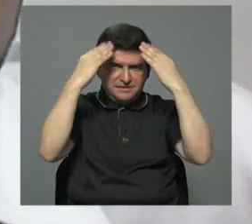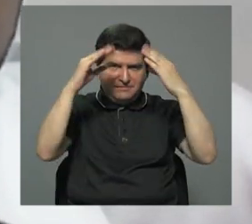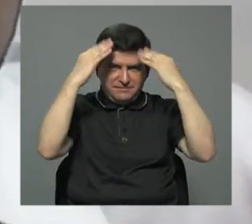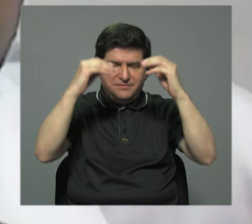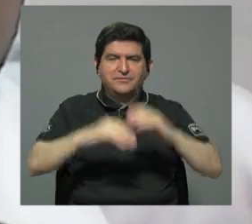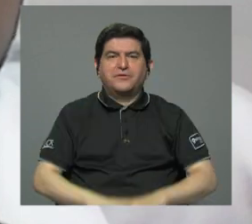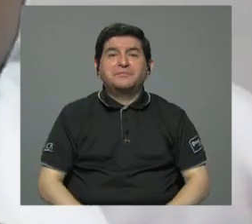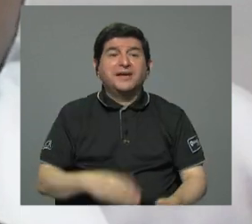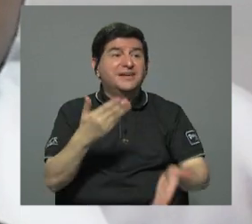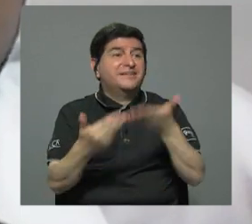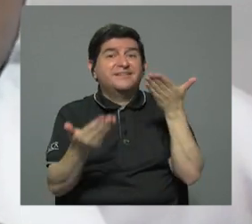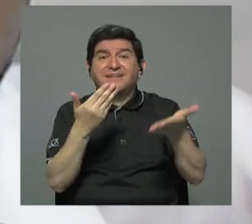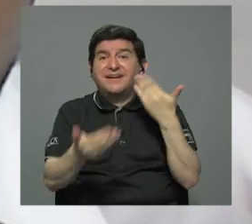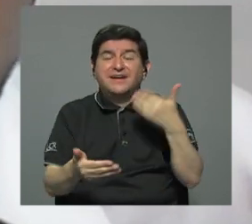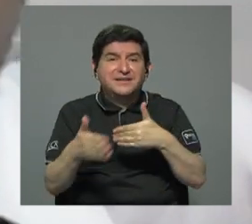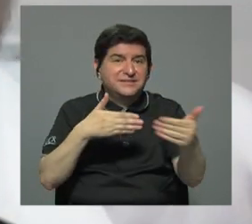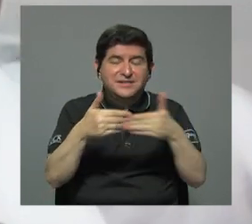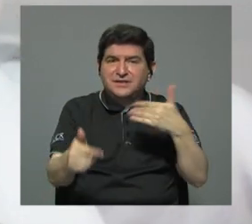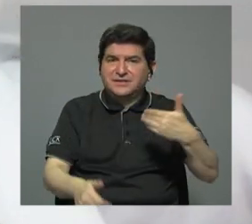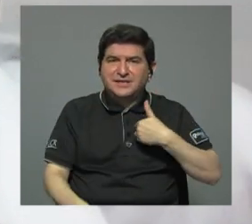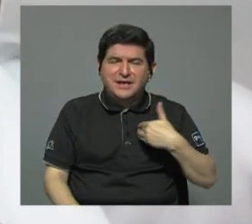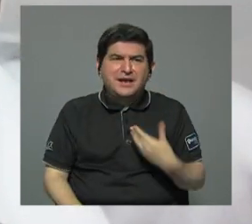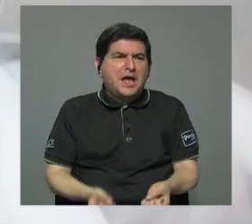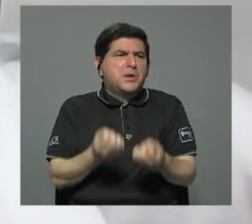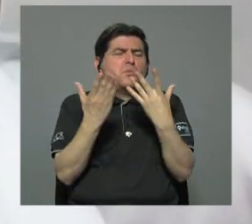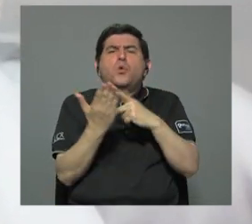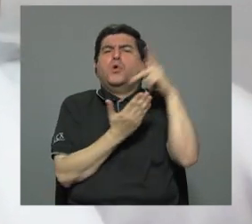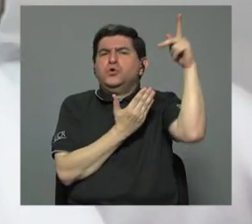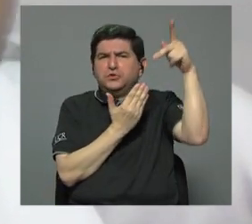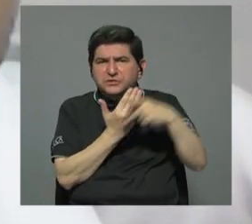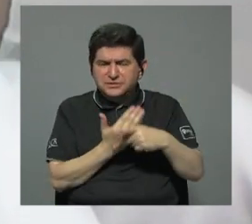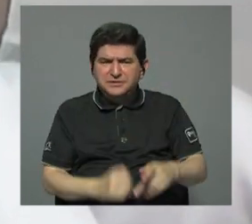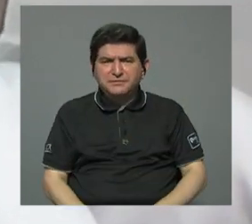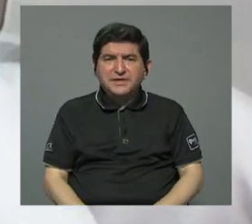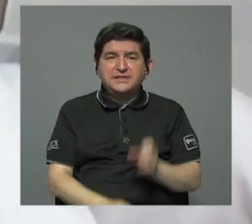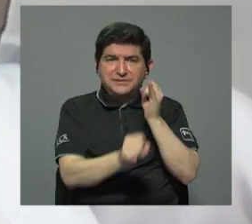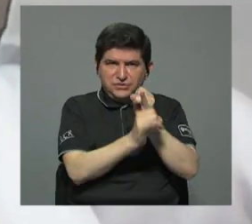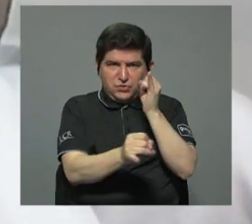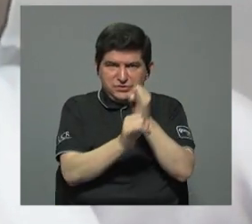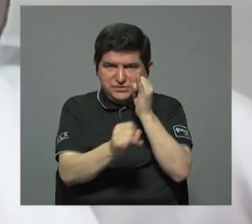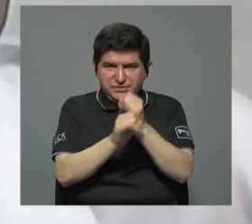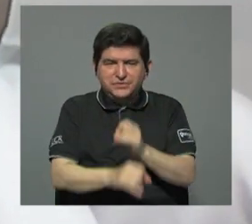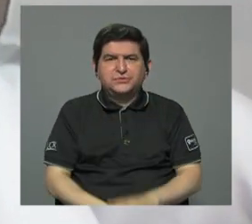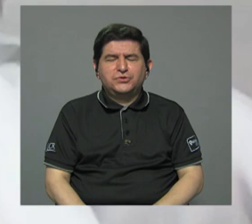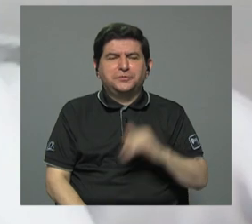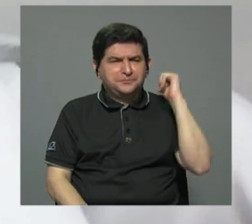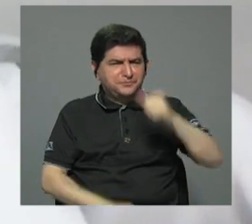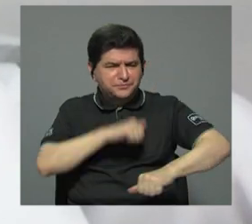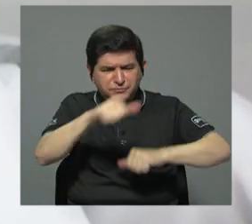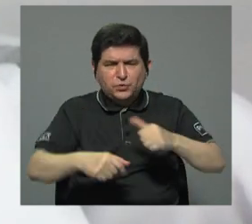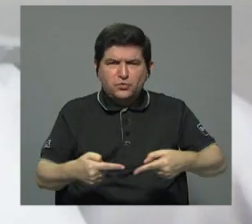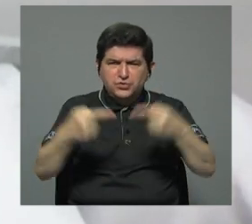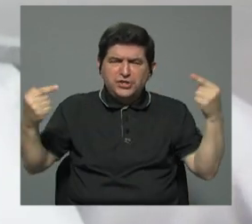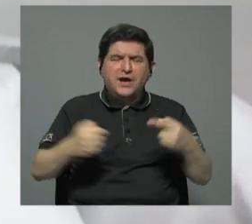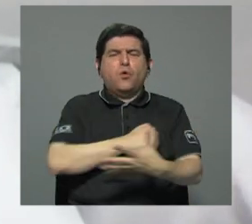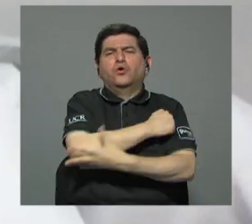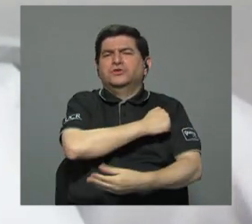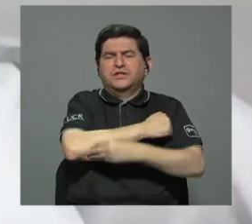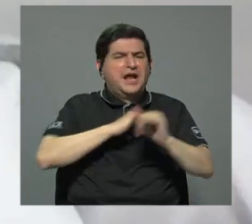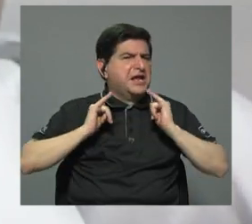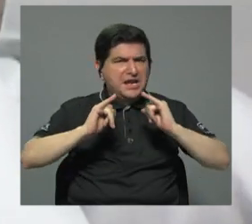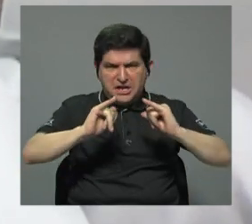que prácticamente a pesar de tener un montón de programas e instituciones que se dedican a luchar contra la pobreza, desigualdad,